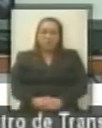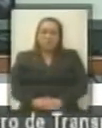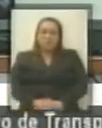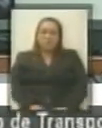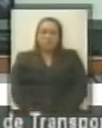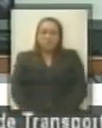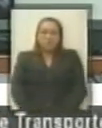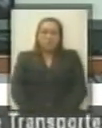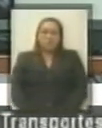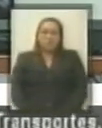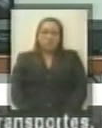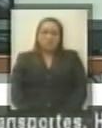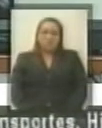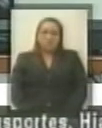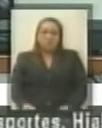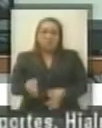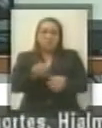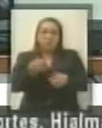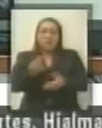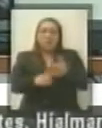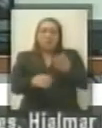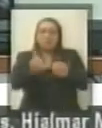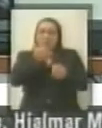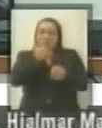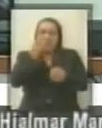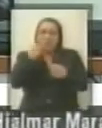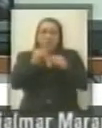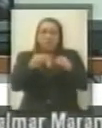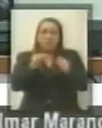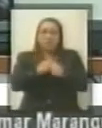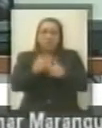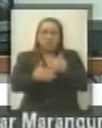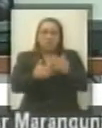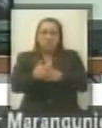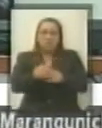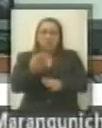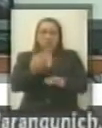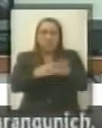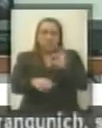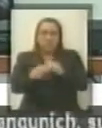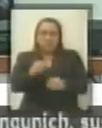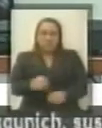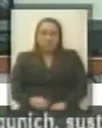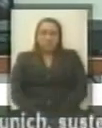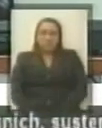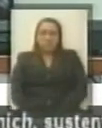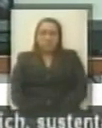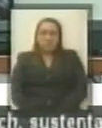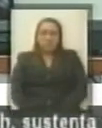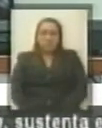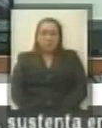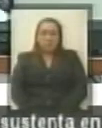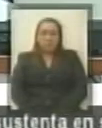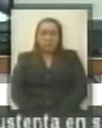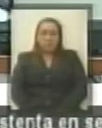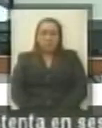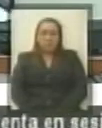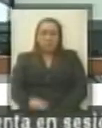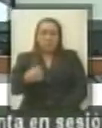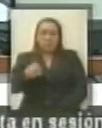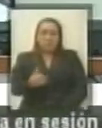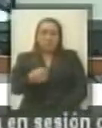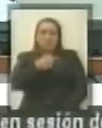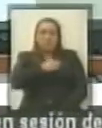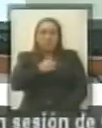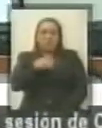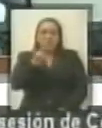Queremos que ahonde sobre las razones para convocar a estos procesos de selección. La señora ministra tiene el uso de la